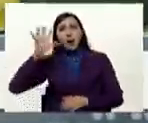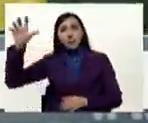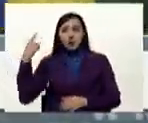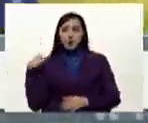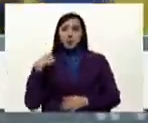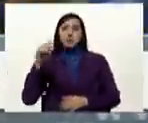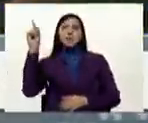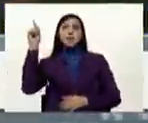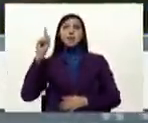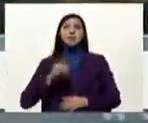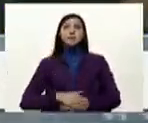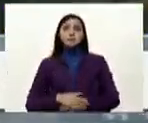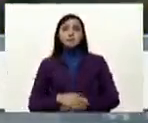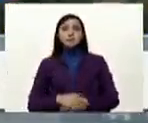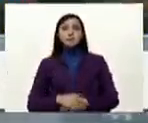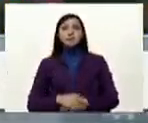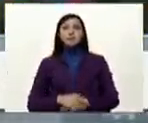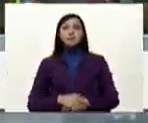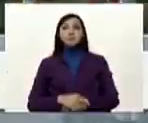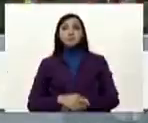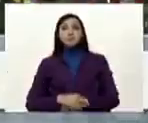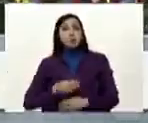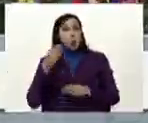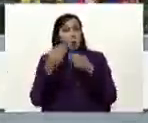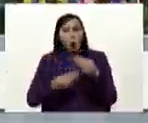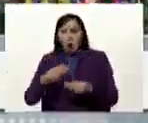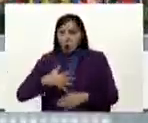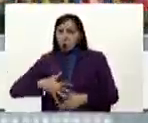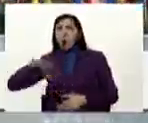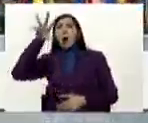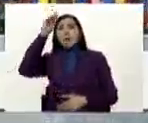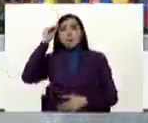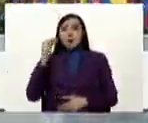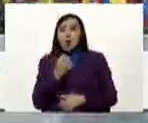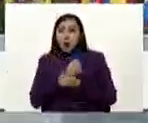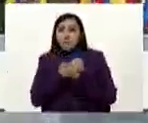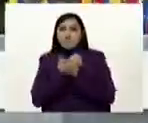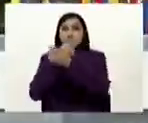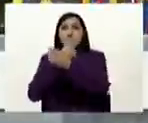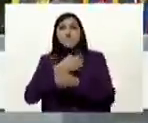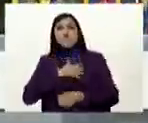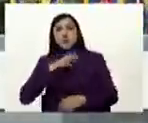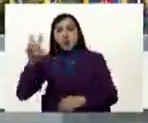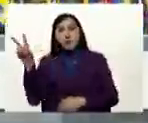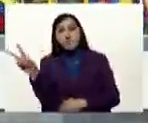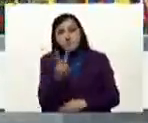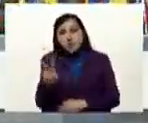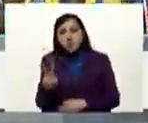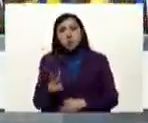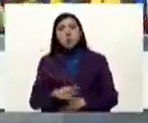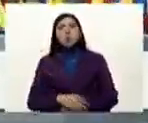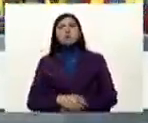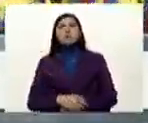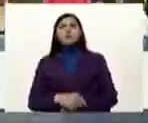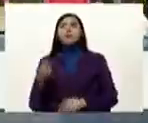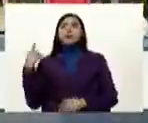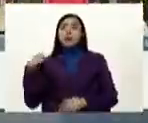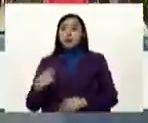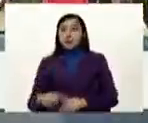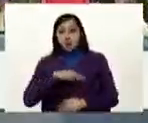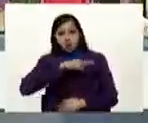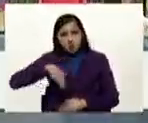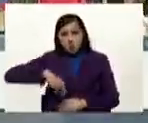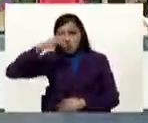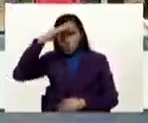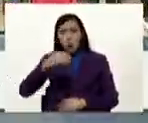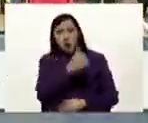Fuerza Armada Nacional Bolivariana? ¿Cómo he aprendido a amar más a Venezuela desde el amor que tienen nuestros